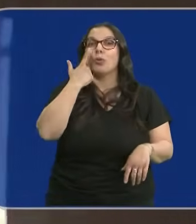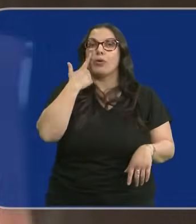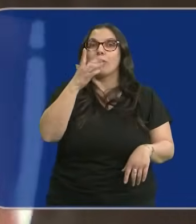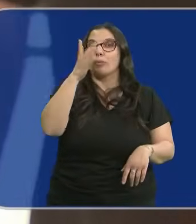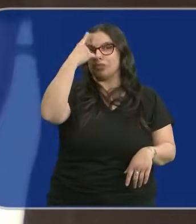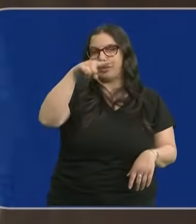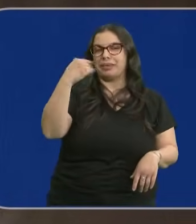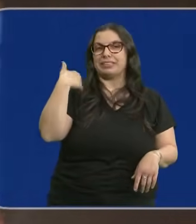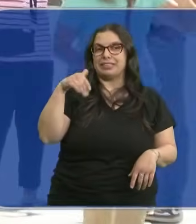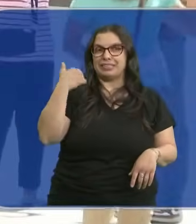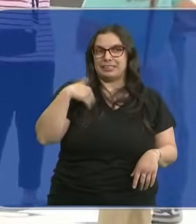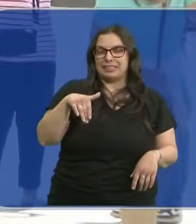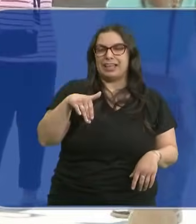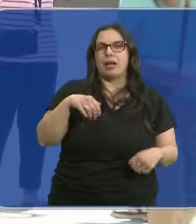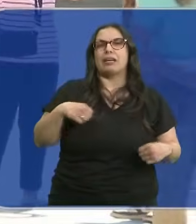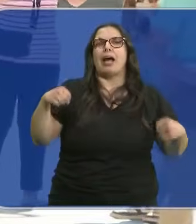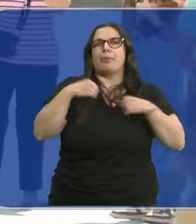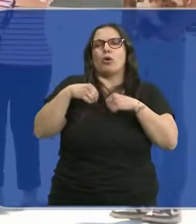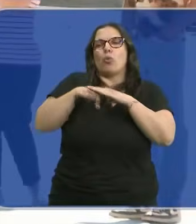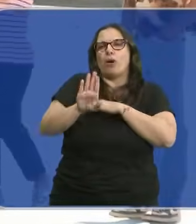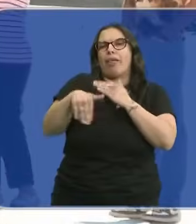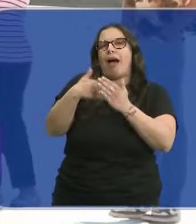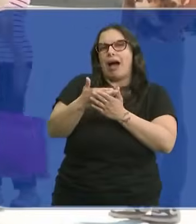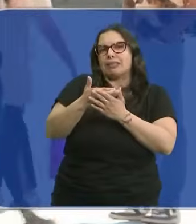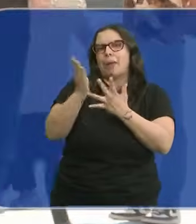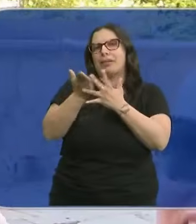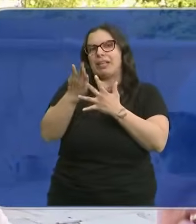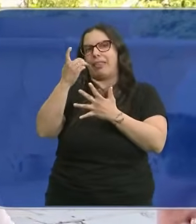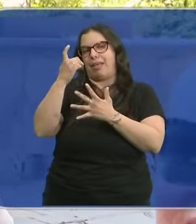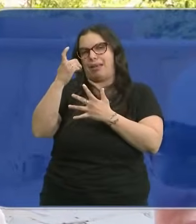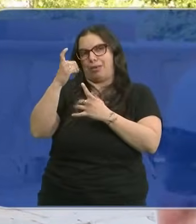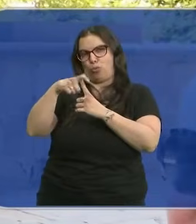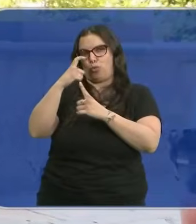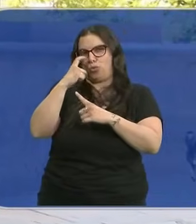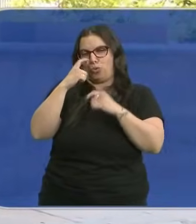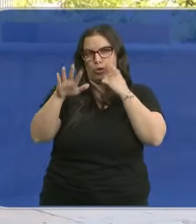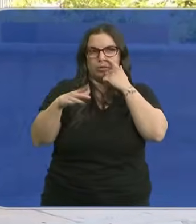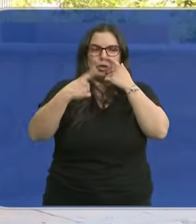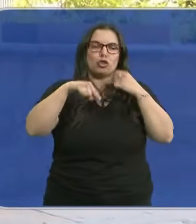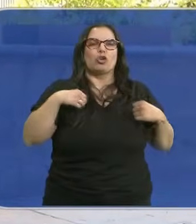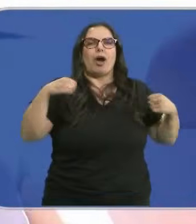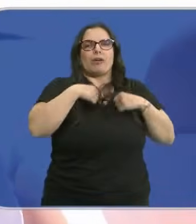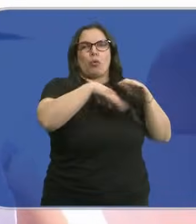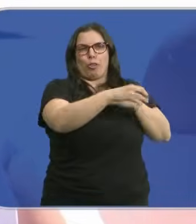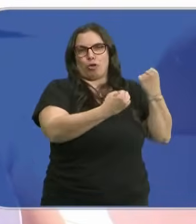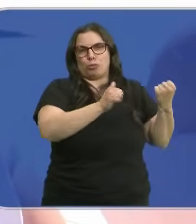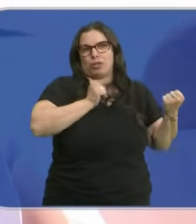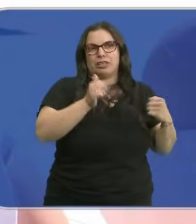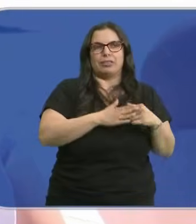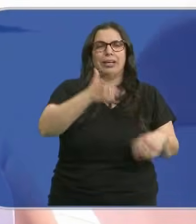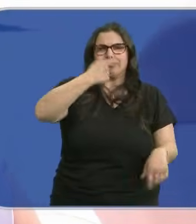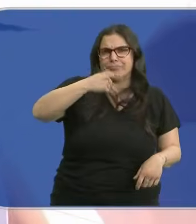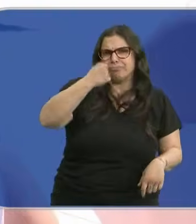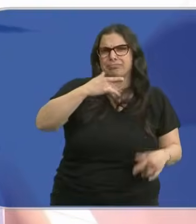conocen aquello del 40 de mayo y no quitarse el sayo. Tenemos los abrigos todavía ahí en el coche. O sea, que por si acaso. Todos los catarros,